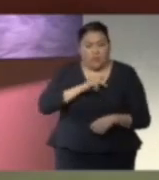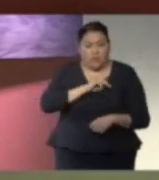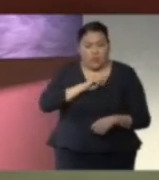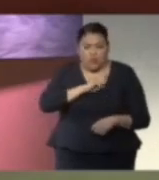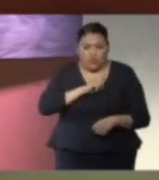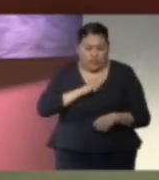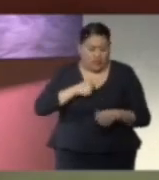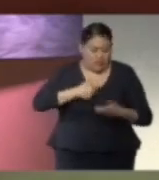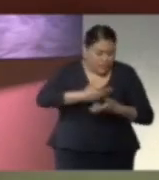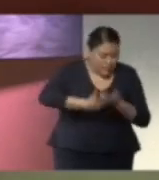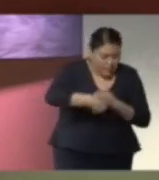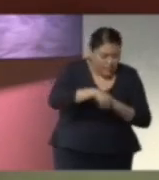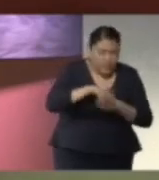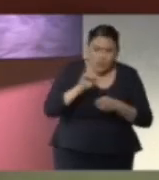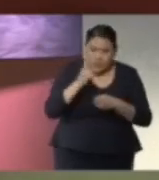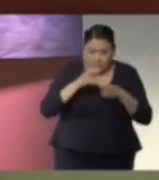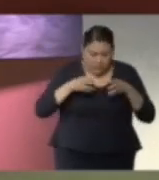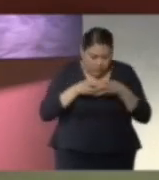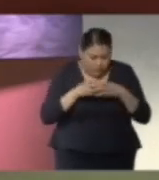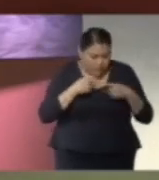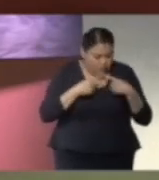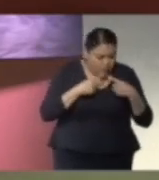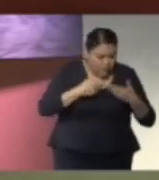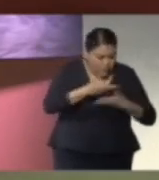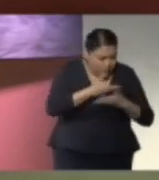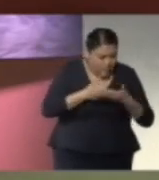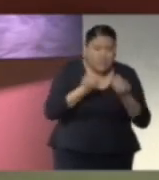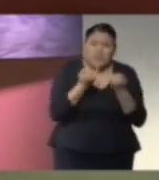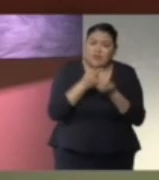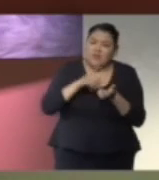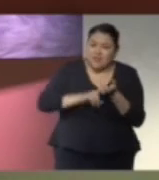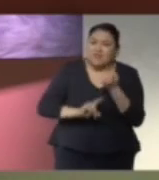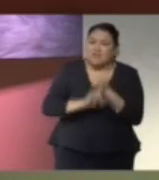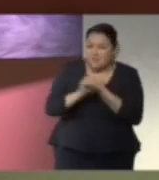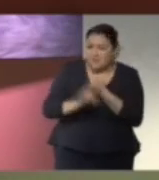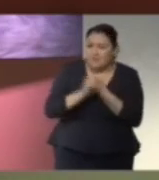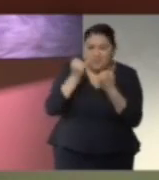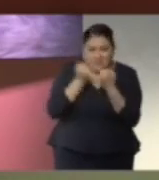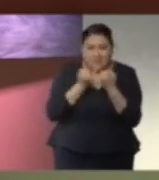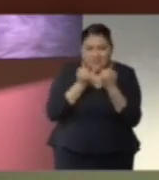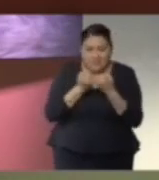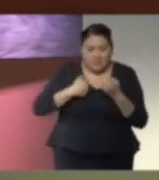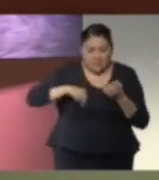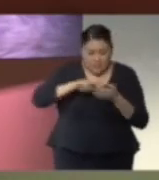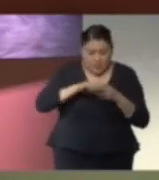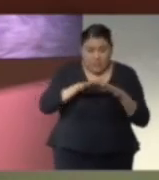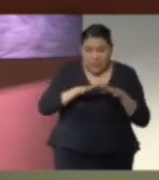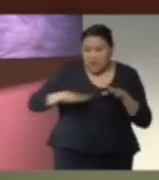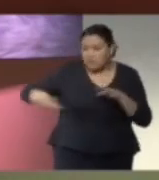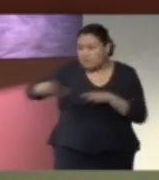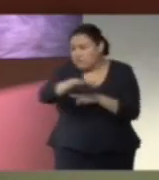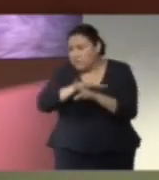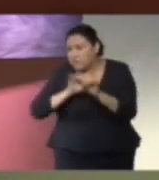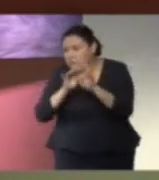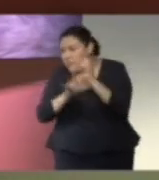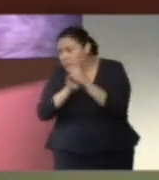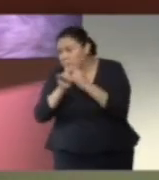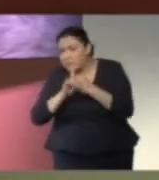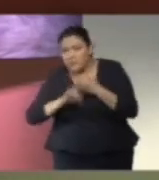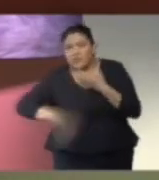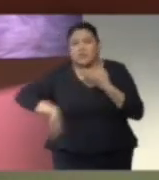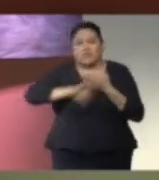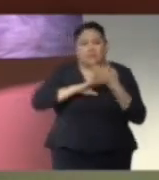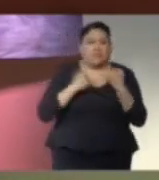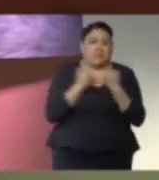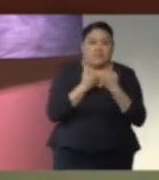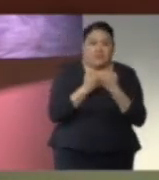como un sector que no está por fuera de las problemáticas, porque nosotros también estamos siendo afectados. Y el problema del positivismo y de